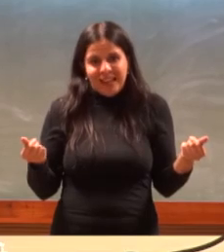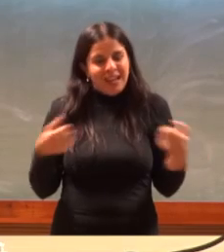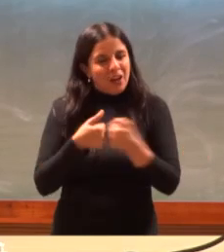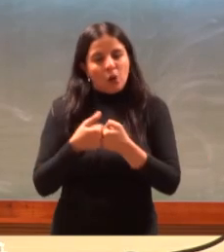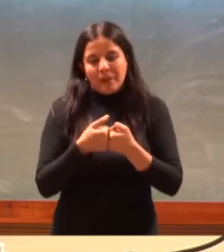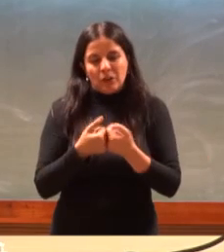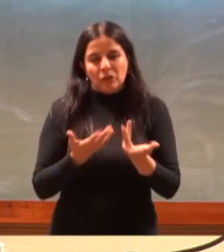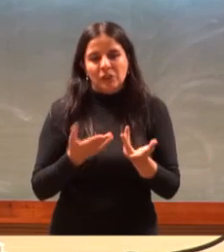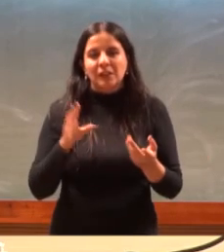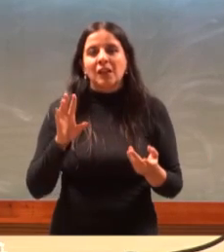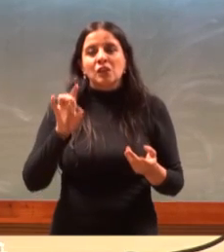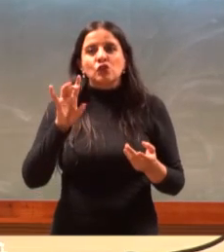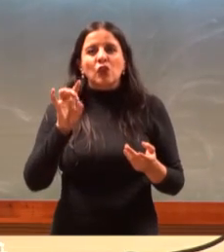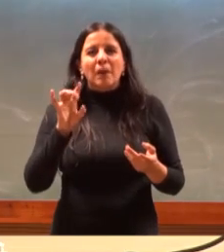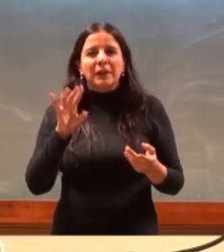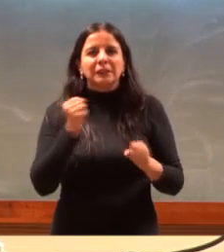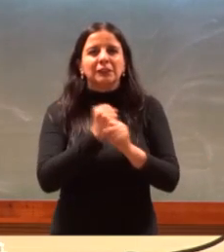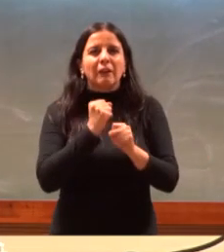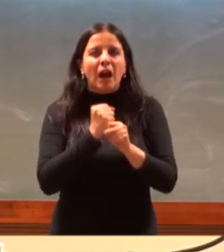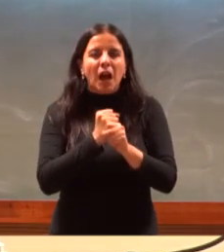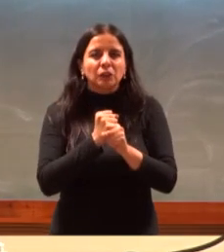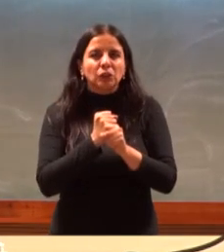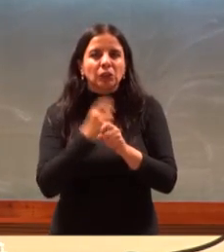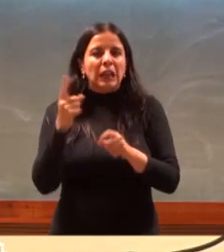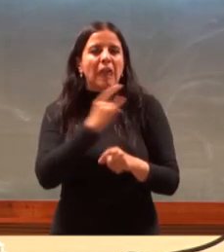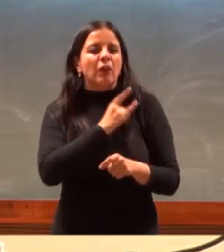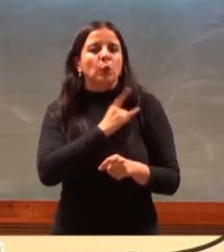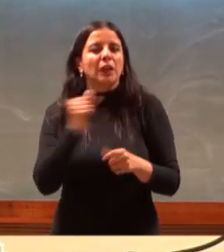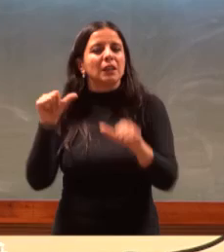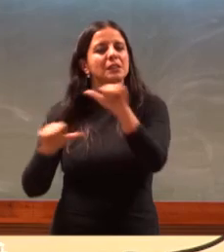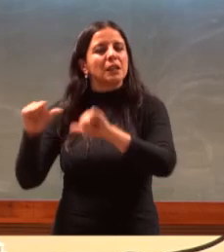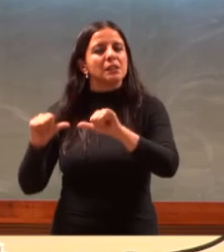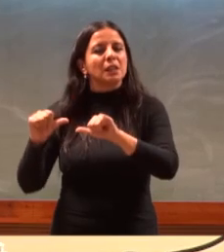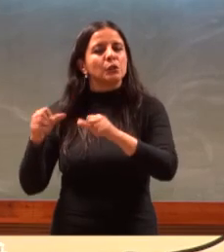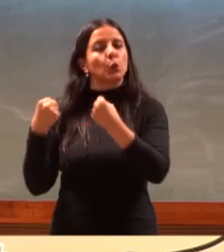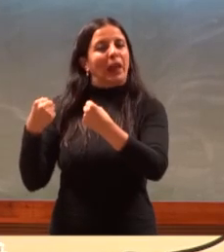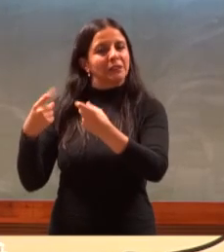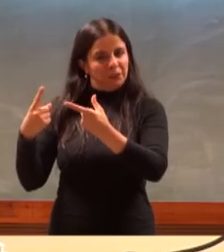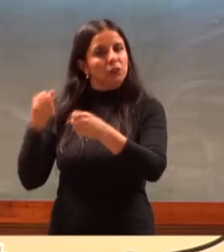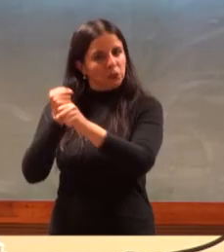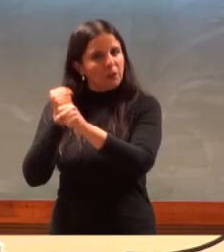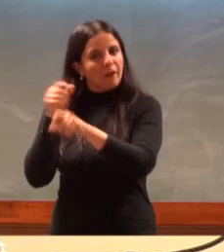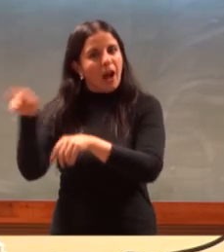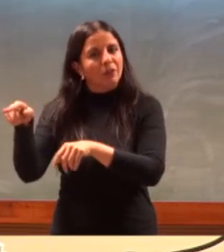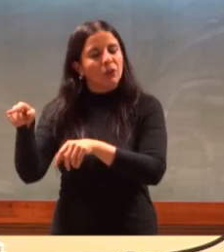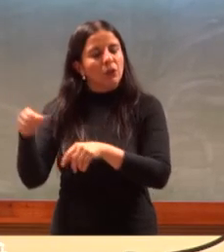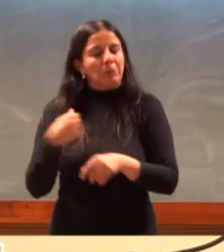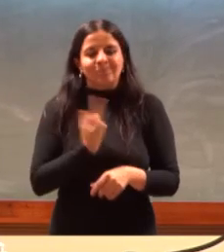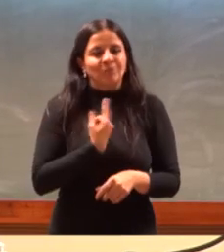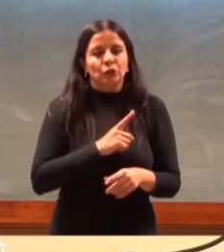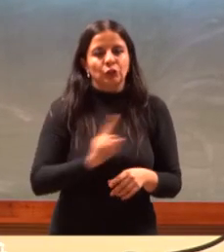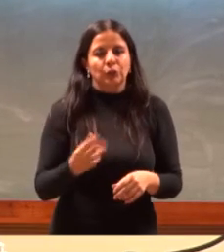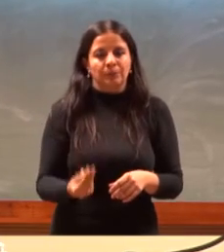facultades de ciencias aplicadas o de ciencias duras directamente nosotros no tenemos ninguna participación en eso y yo creo que es una cosa que tenemos que rever en el caso de